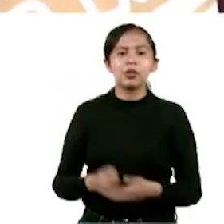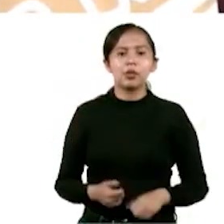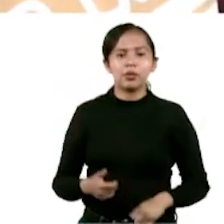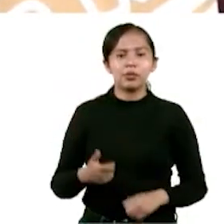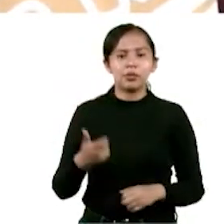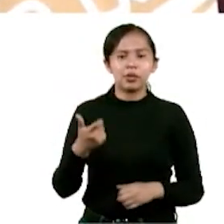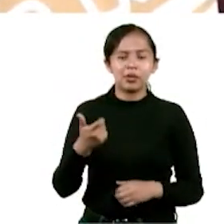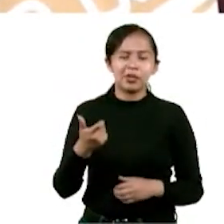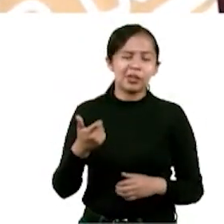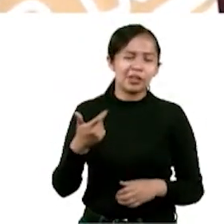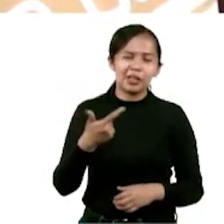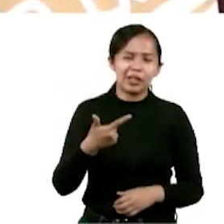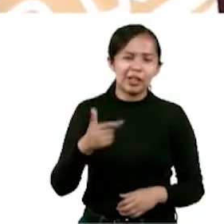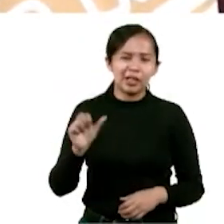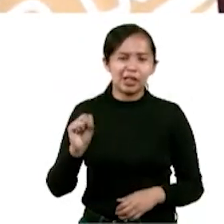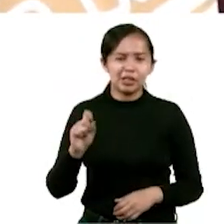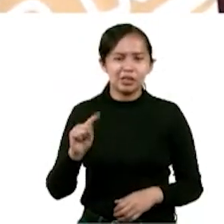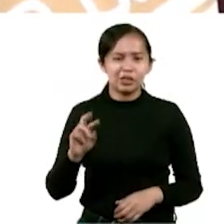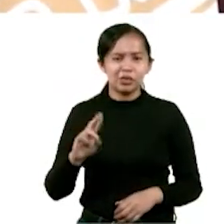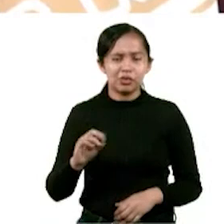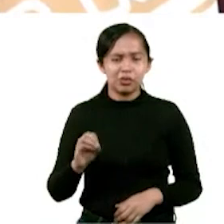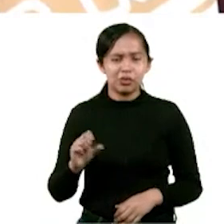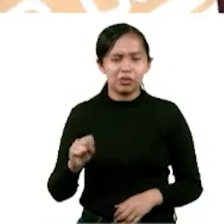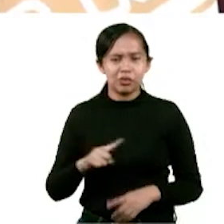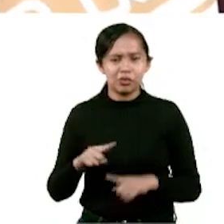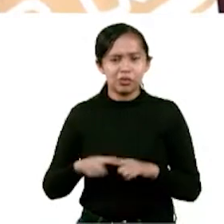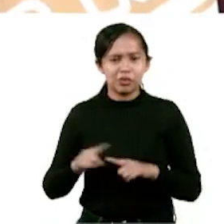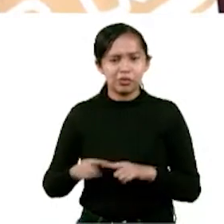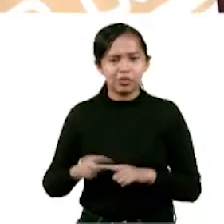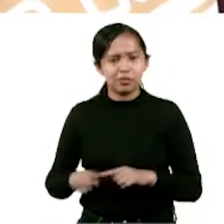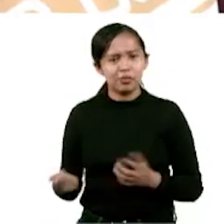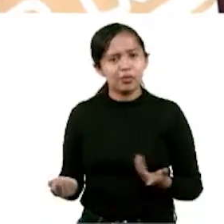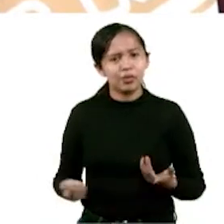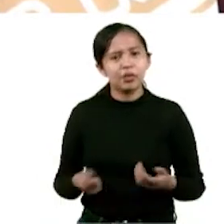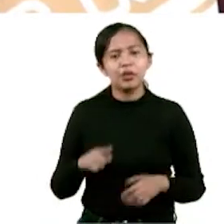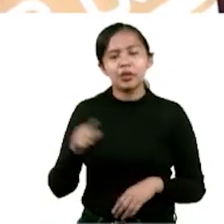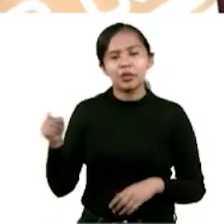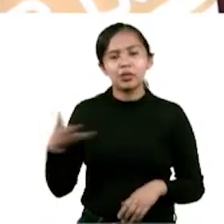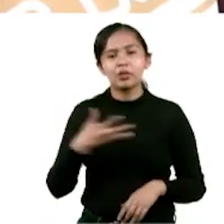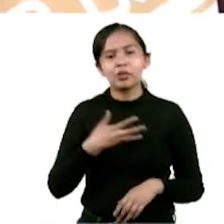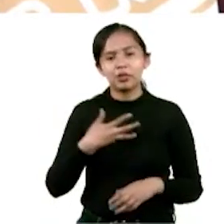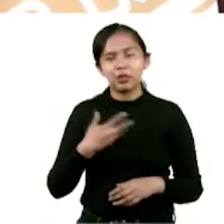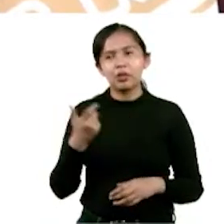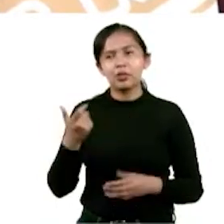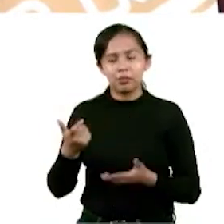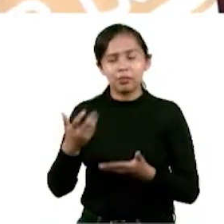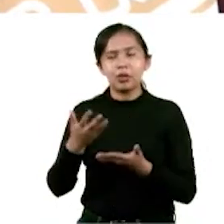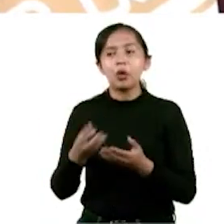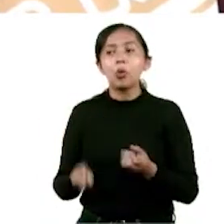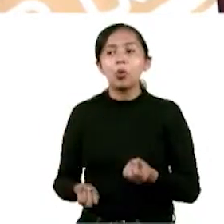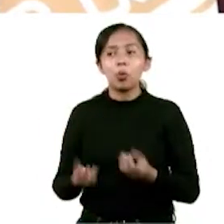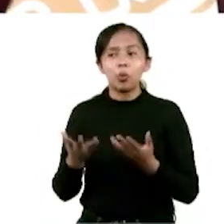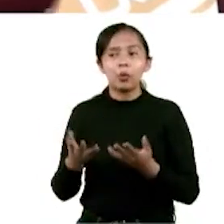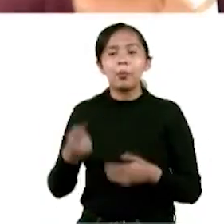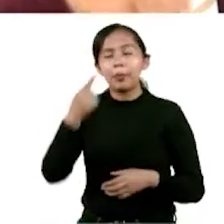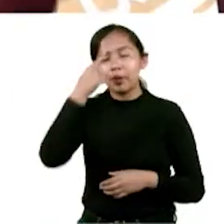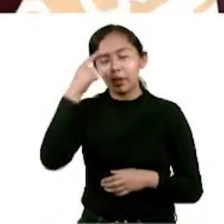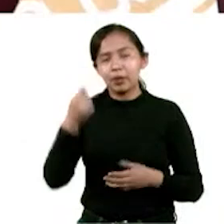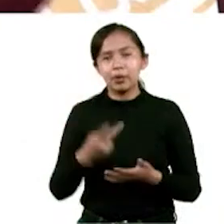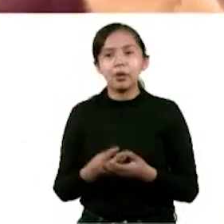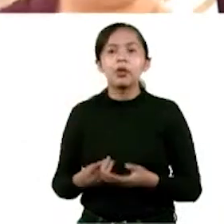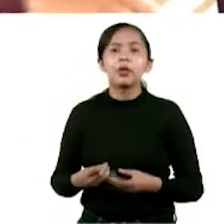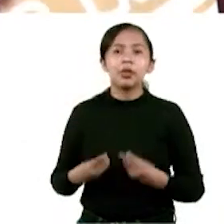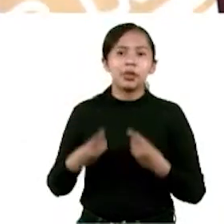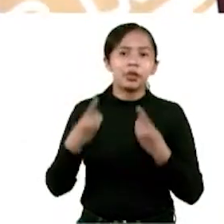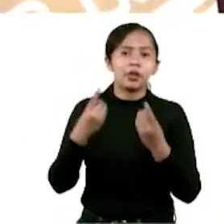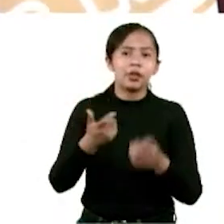que se realiza en este tipo de instancias y ellos tienen el presupuesto para pagarle sus